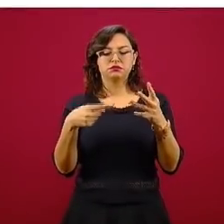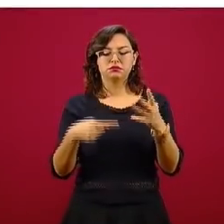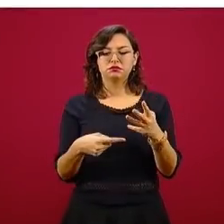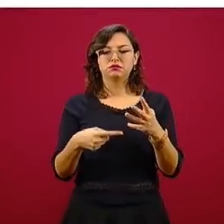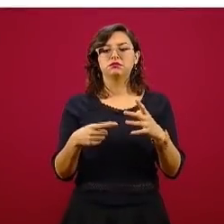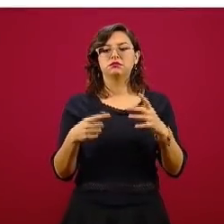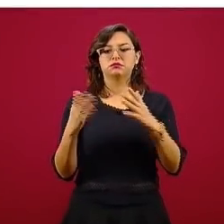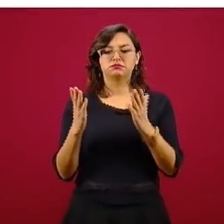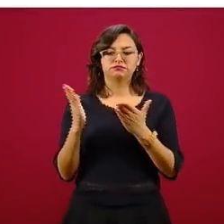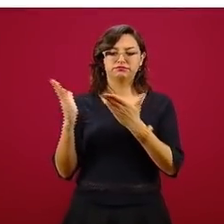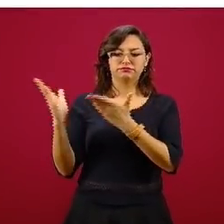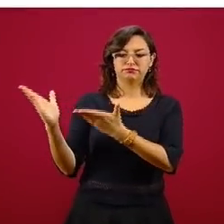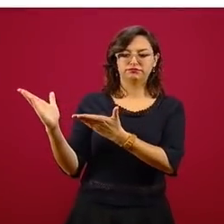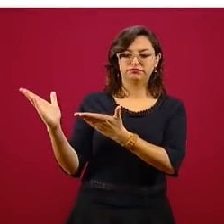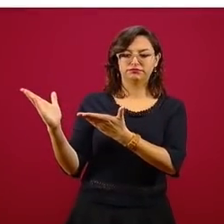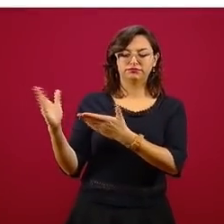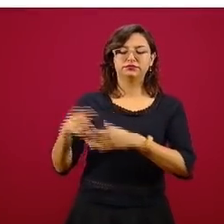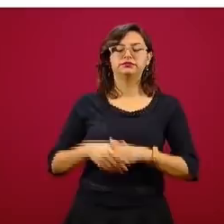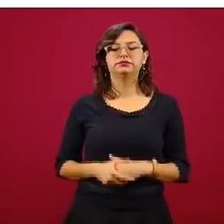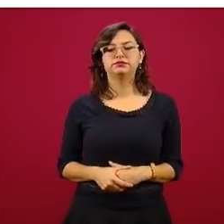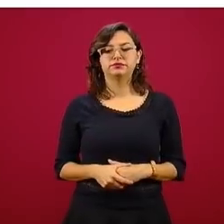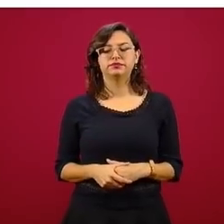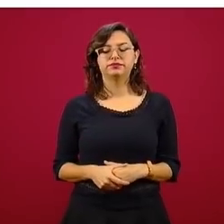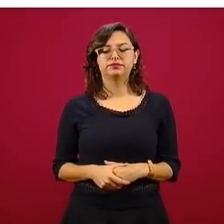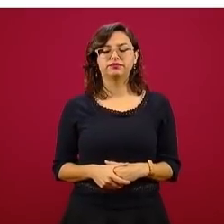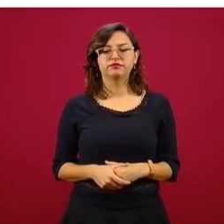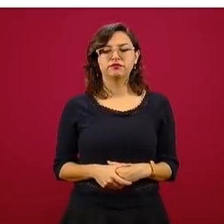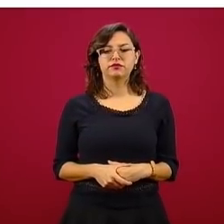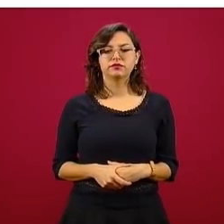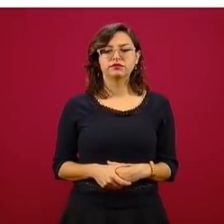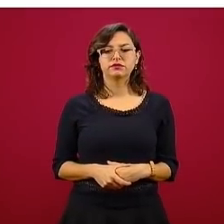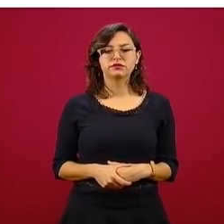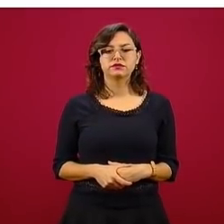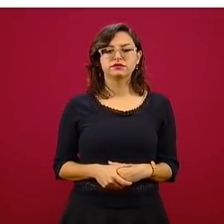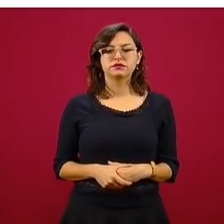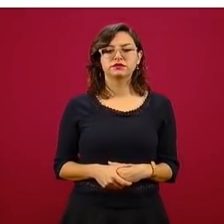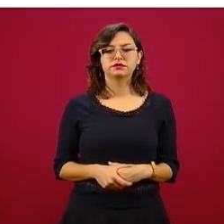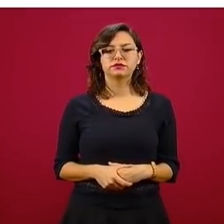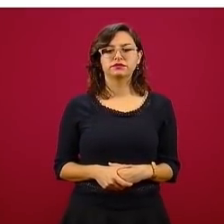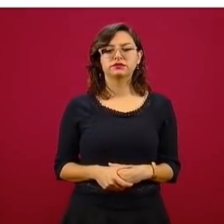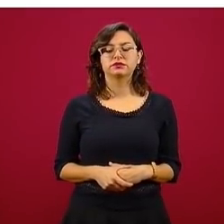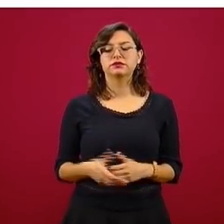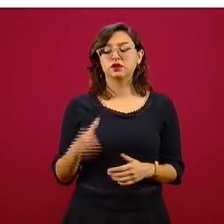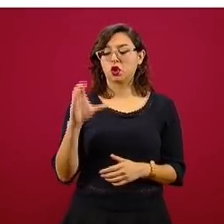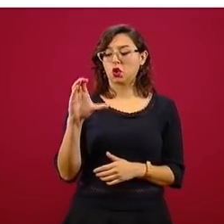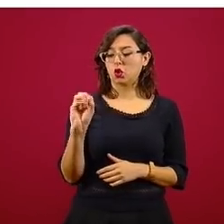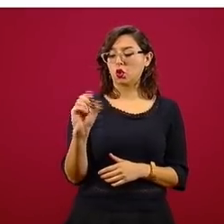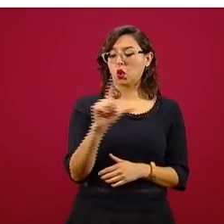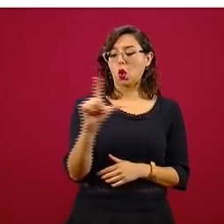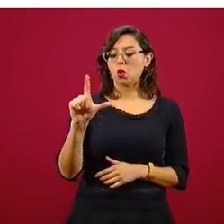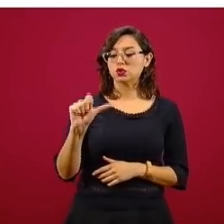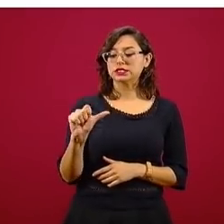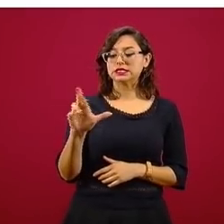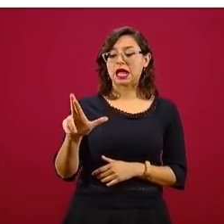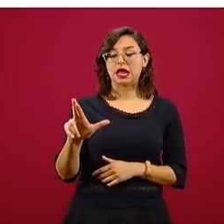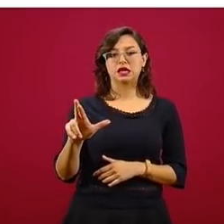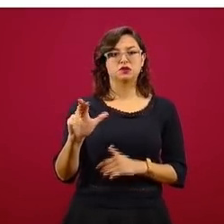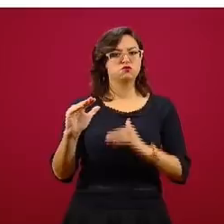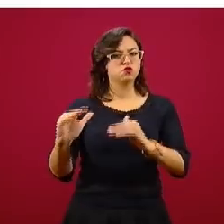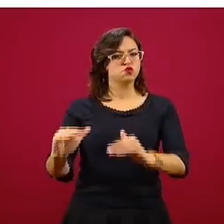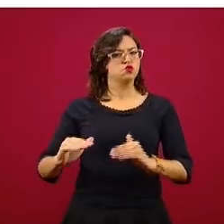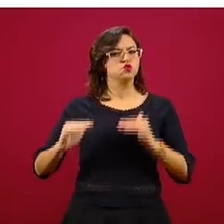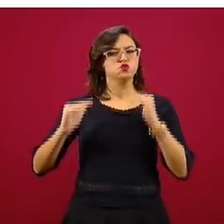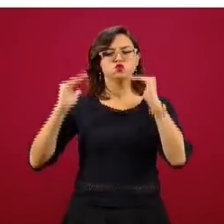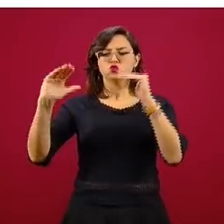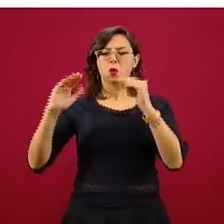montos para las siguientes personas y con los siguientes procedimientos. En grado collar, que es la más alta distinción,